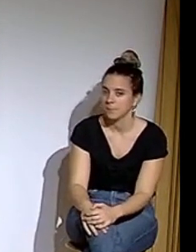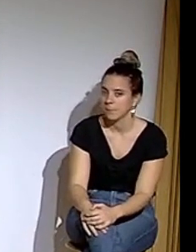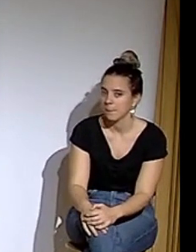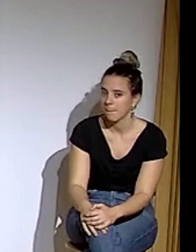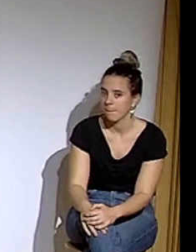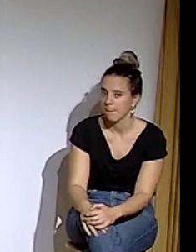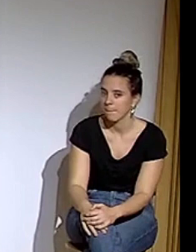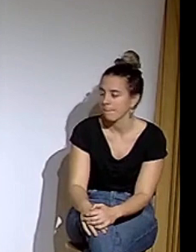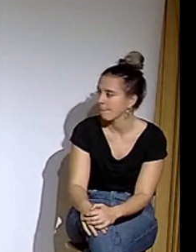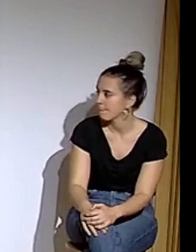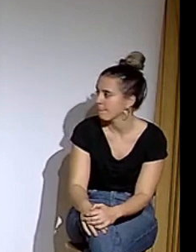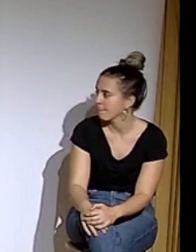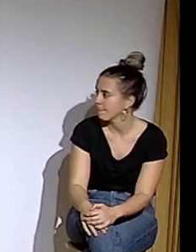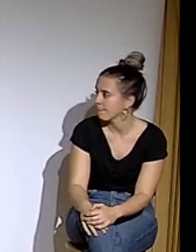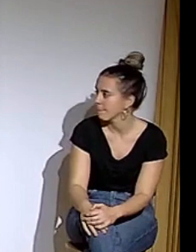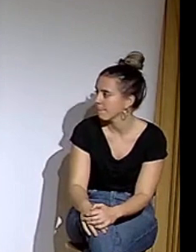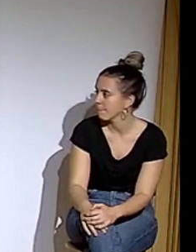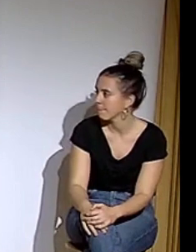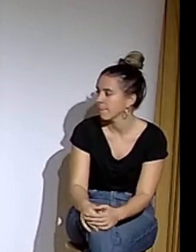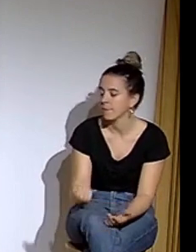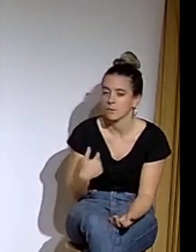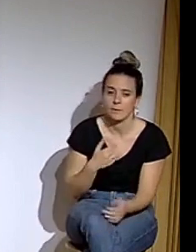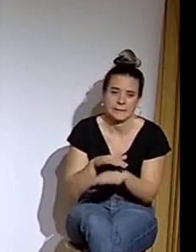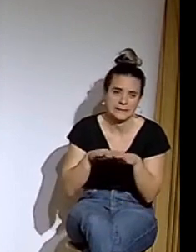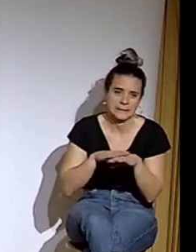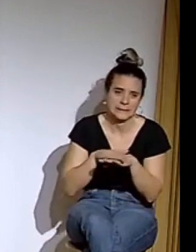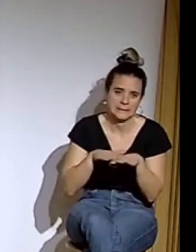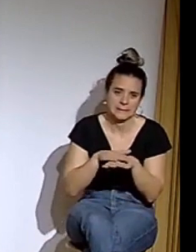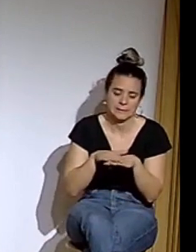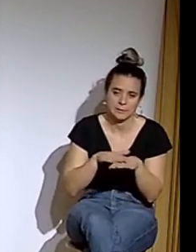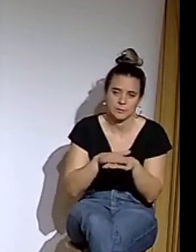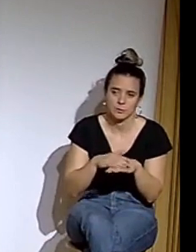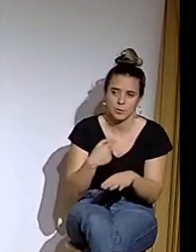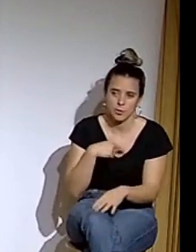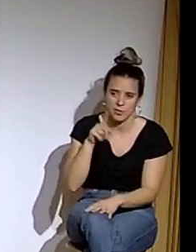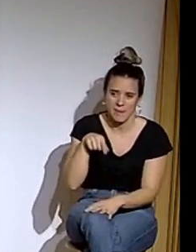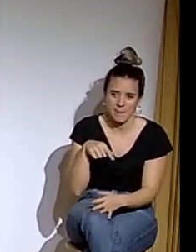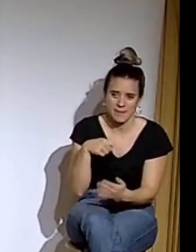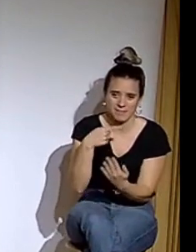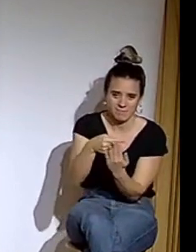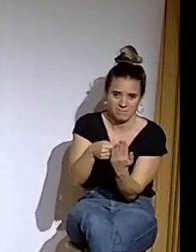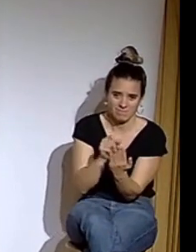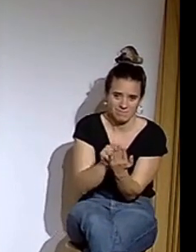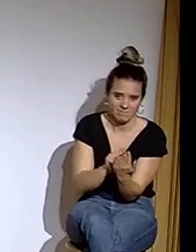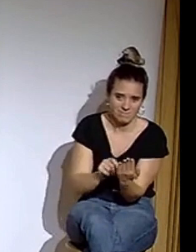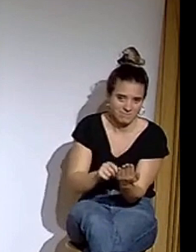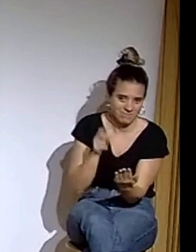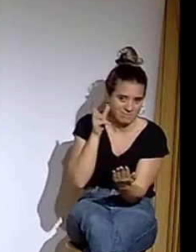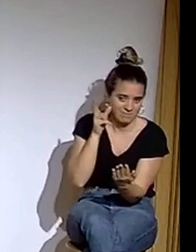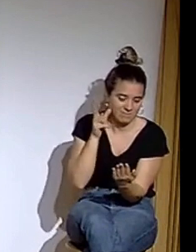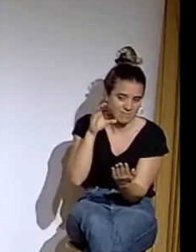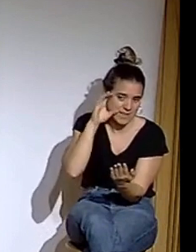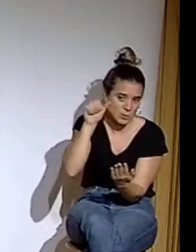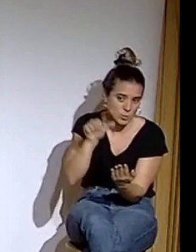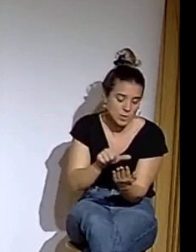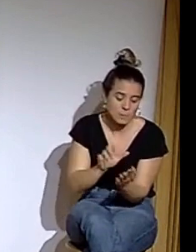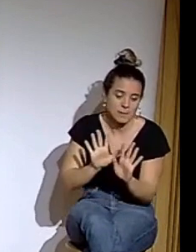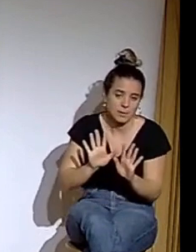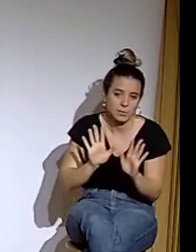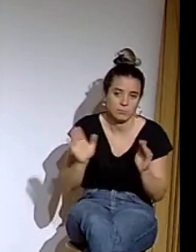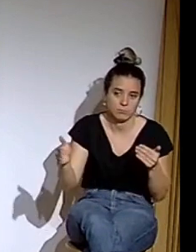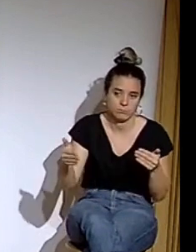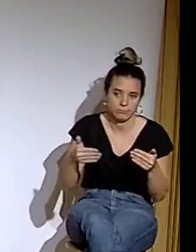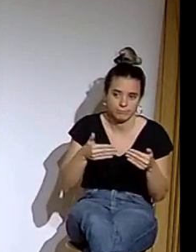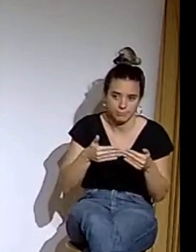Gracias Lety me sabe fatal Bueno yo también me había notado un montón de cosas escuchando la verdad que tenemos que ir cerrando